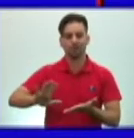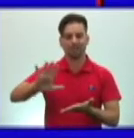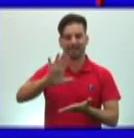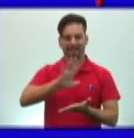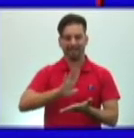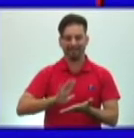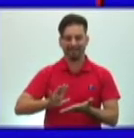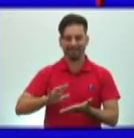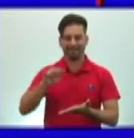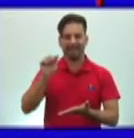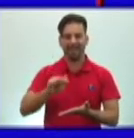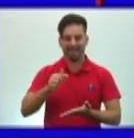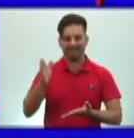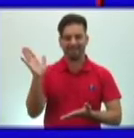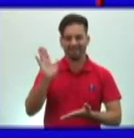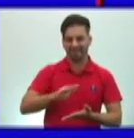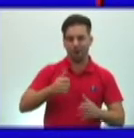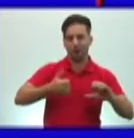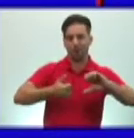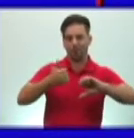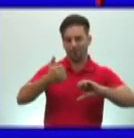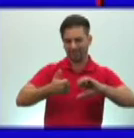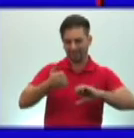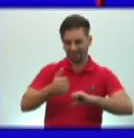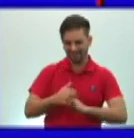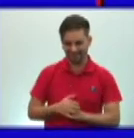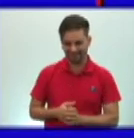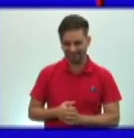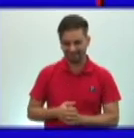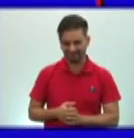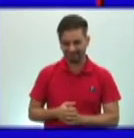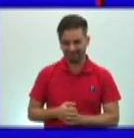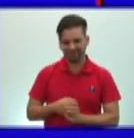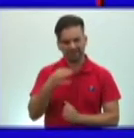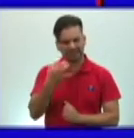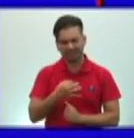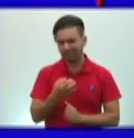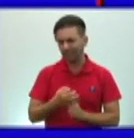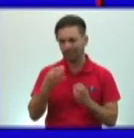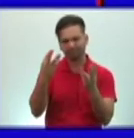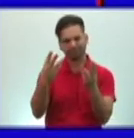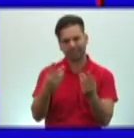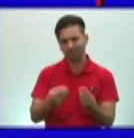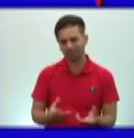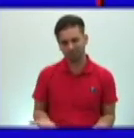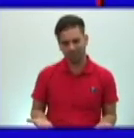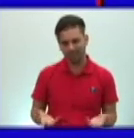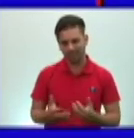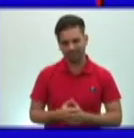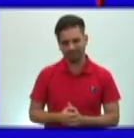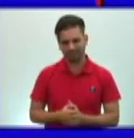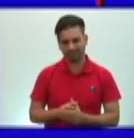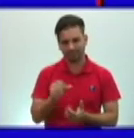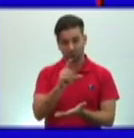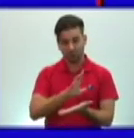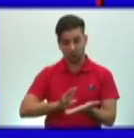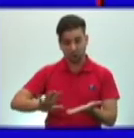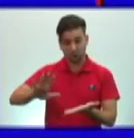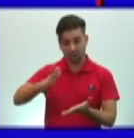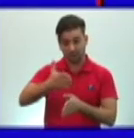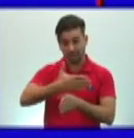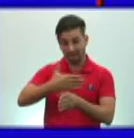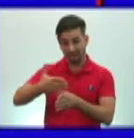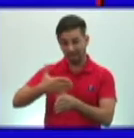los comportamientos. Y sobre esa base se obtienen siempre resultados. Por lo tanto, en esa secuencia, desde el enfoque de